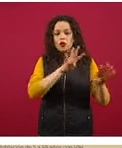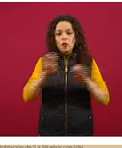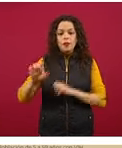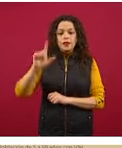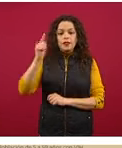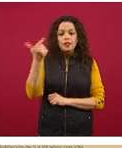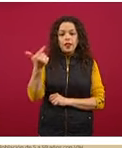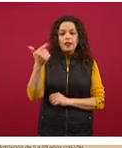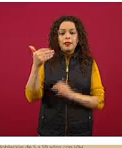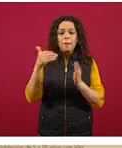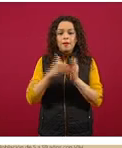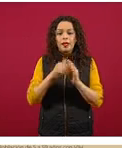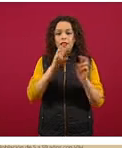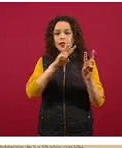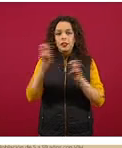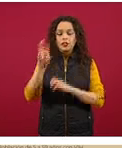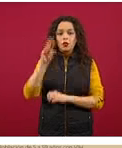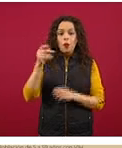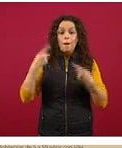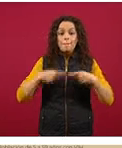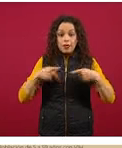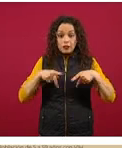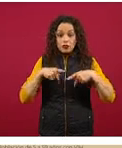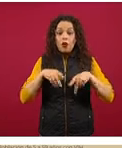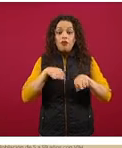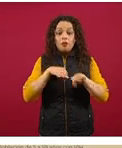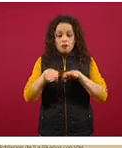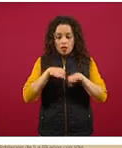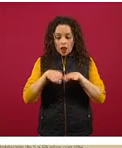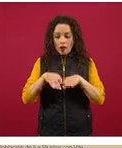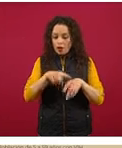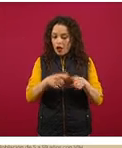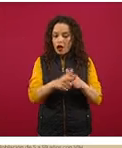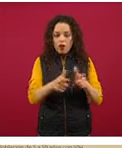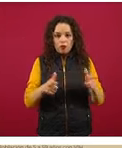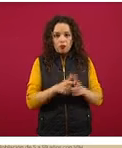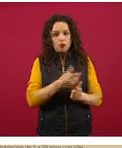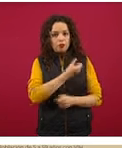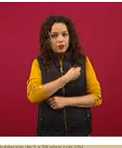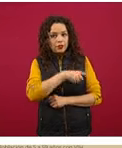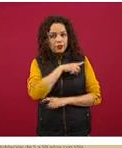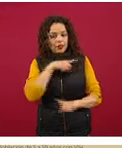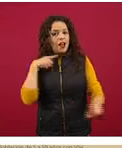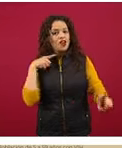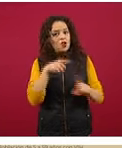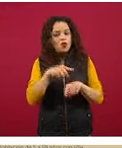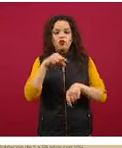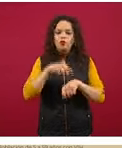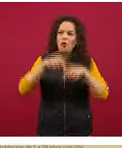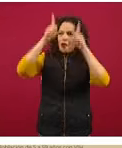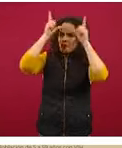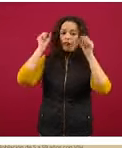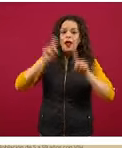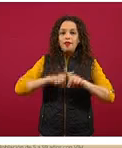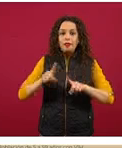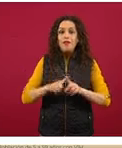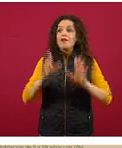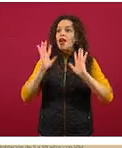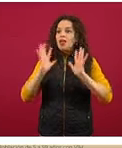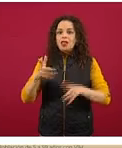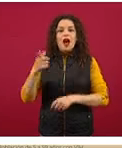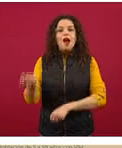907.390 personas que trabajan en el sector salud, que es personal de salud, y ya se han vacunado